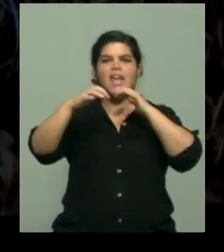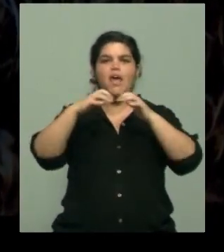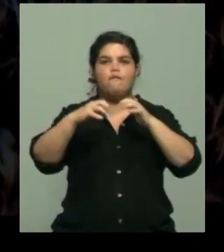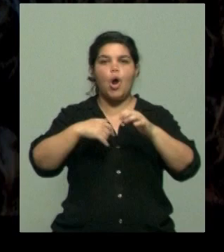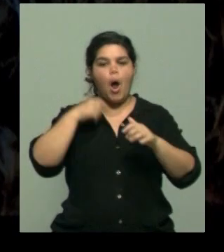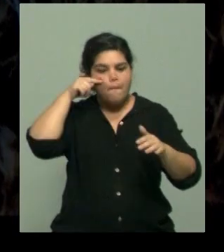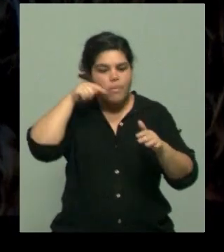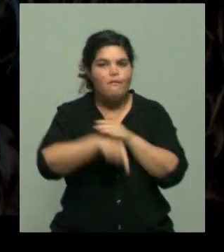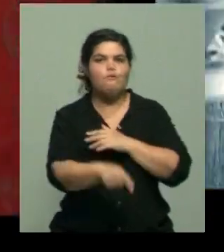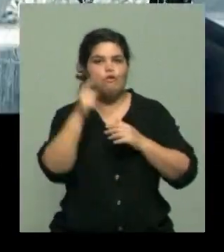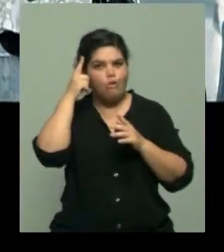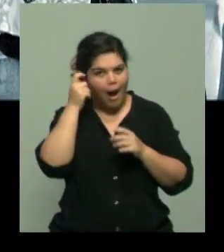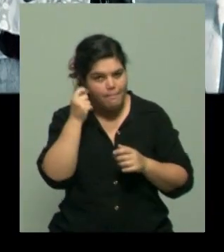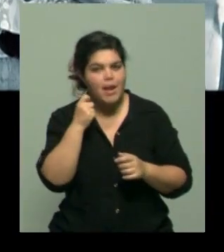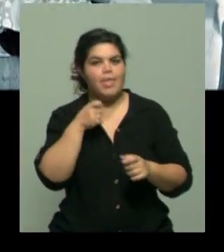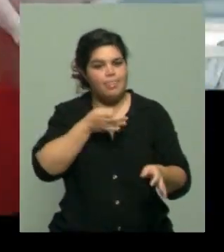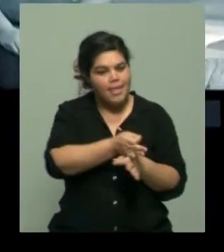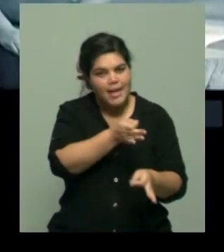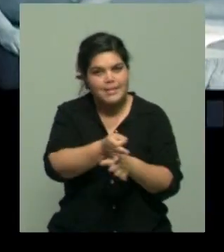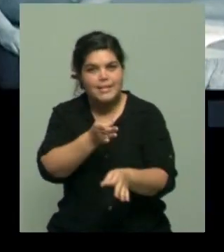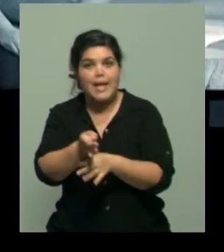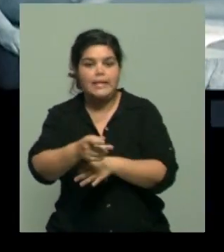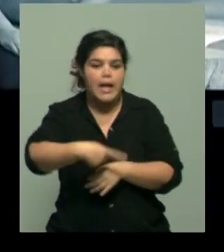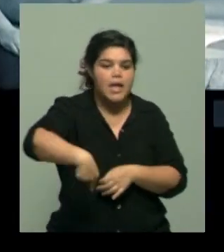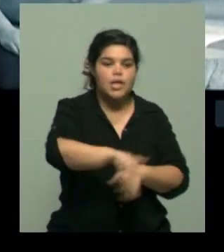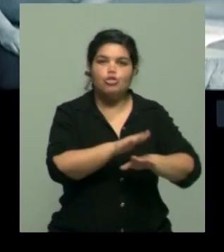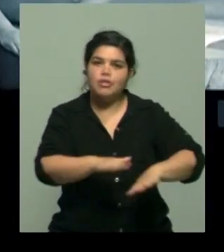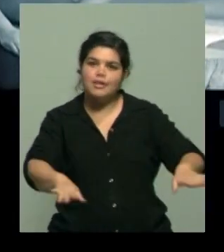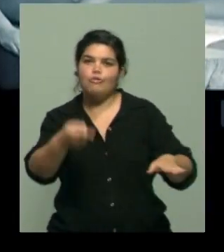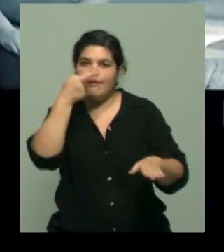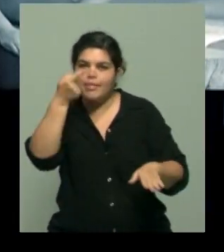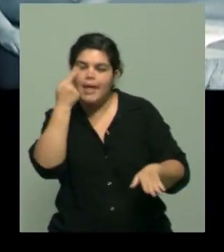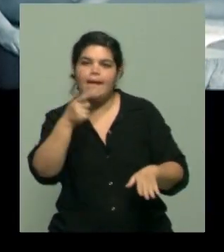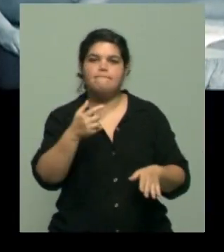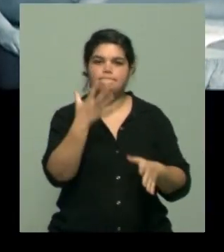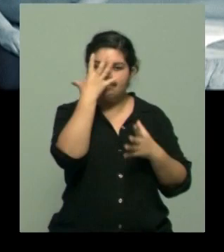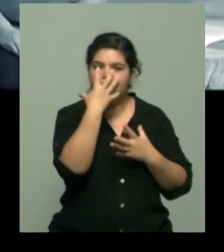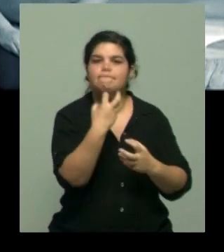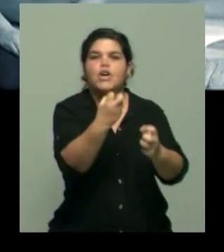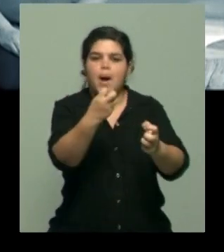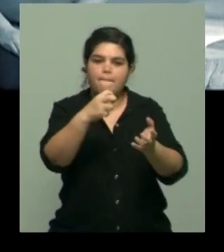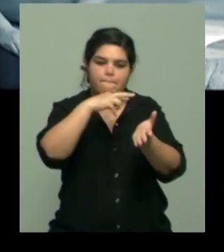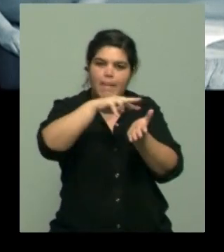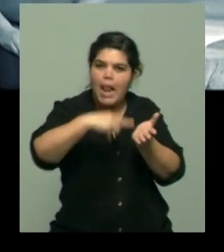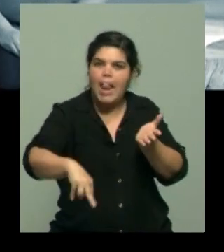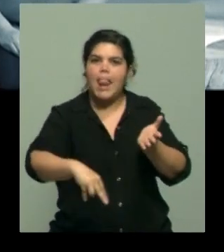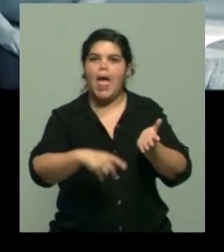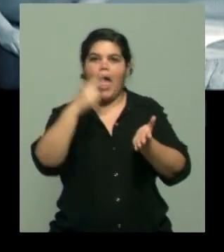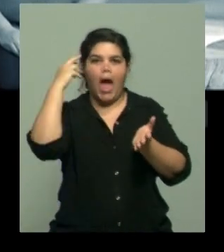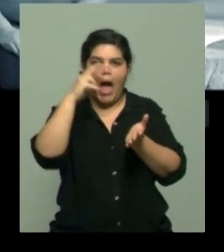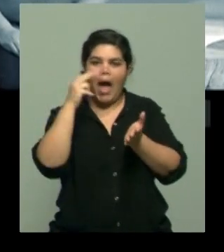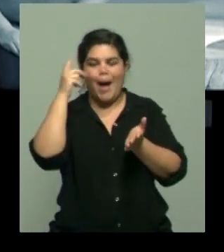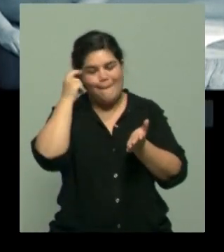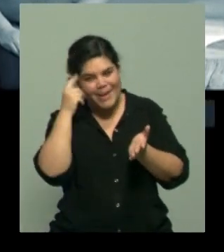que sean llamativas y de interés para los niños, porque ese también es un factor que se debe cruzar, ¿no? Si yo quiero que